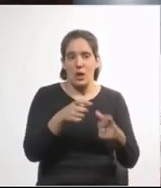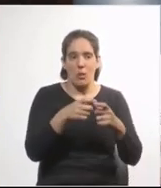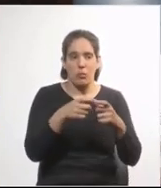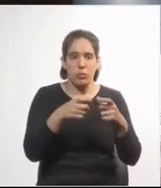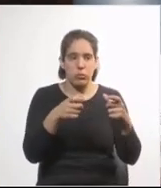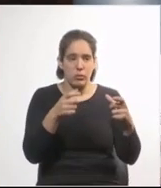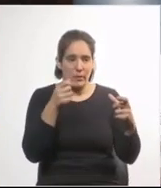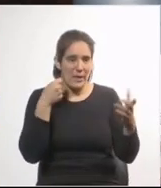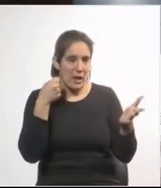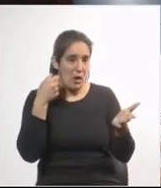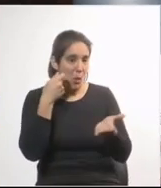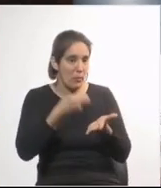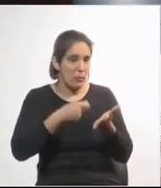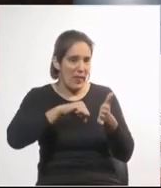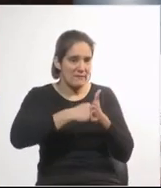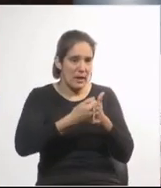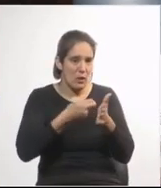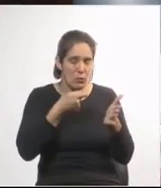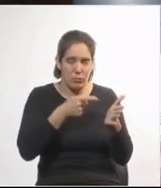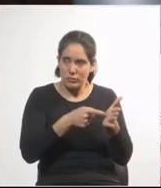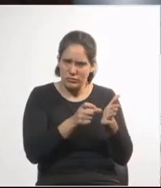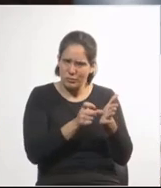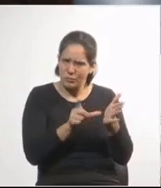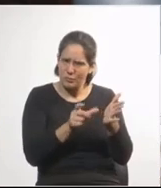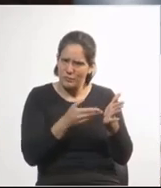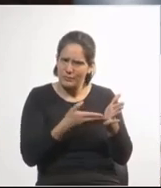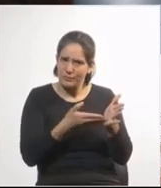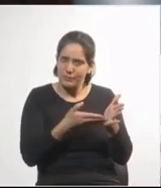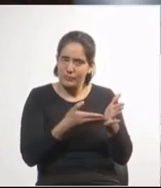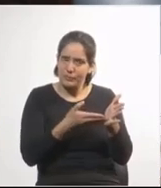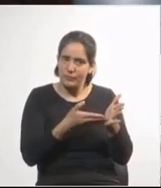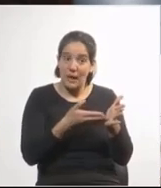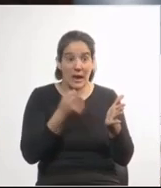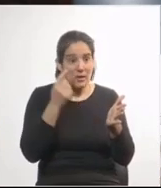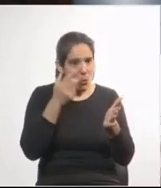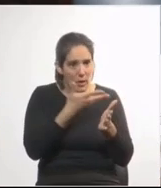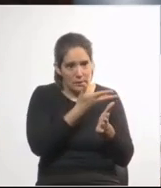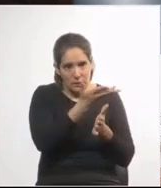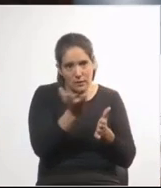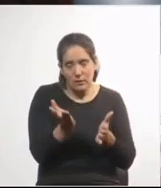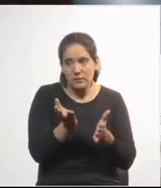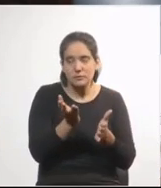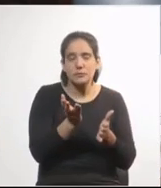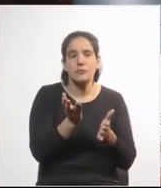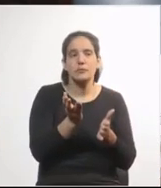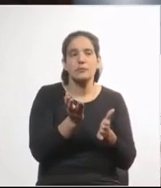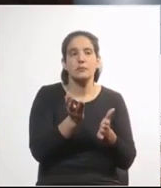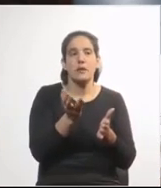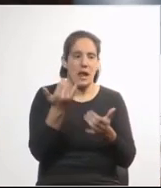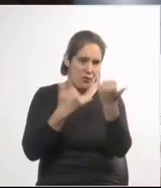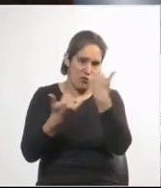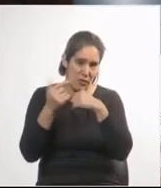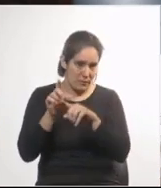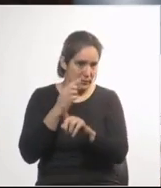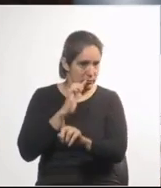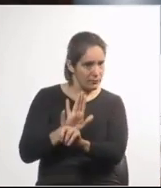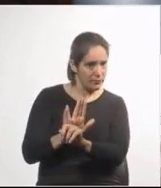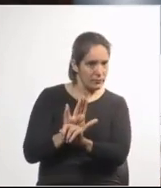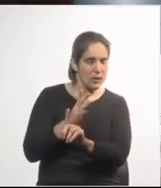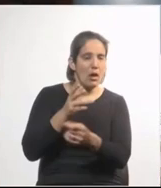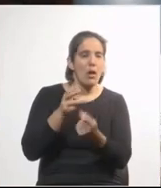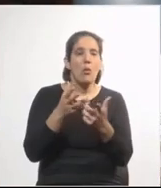los depósitos desde el inicio de la pandemia. Esto muestra, dice el informe, un